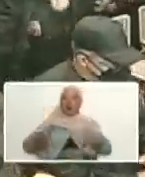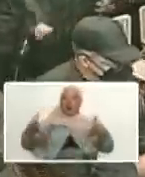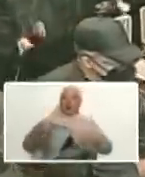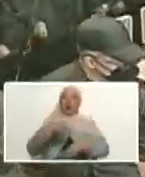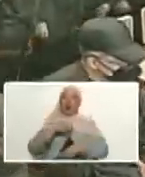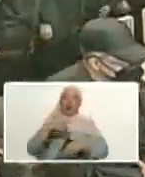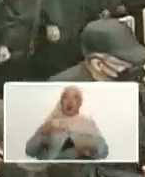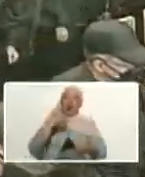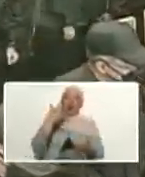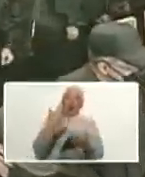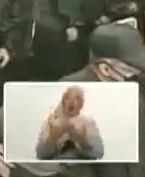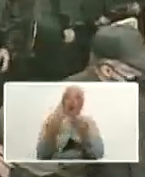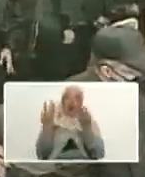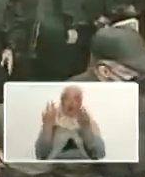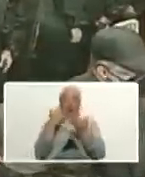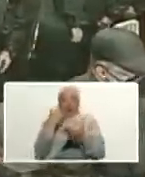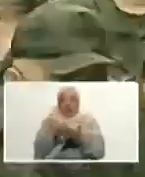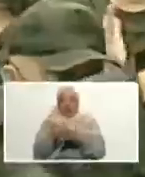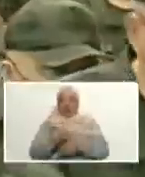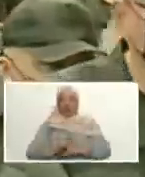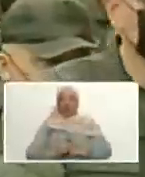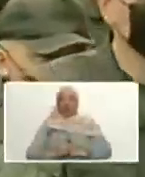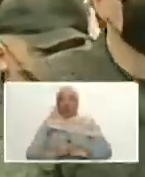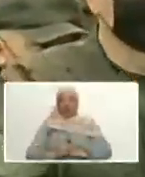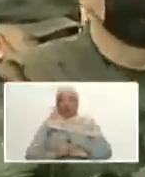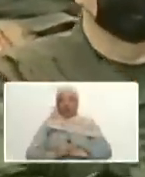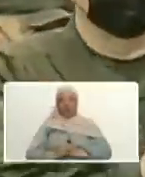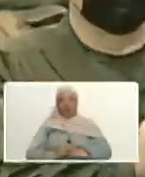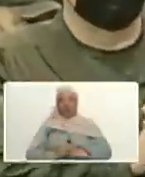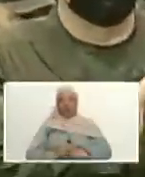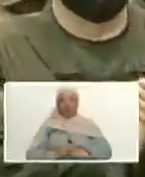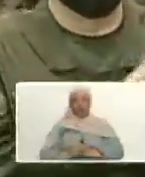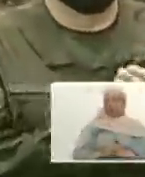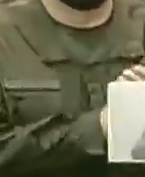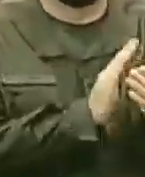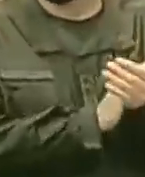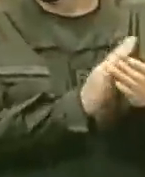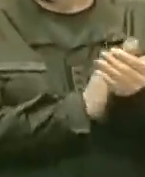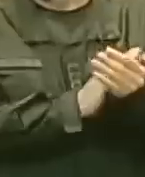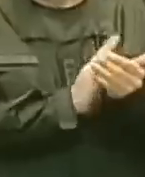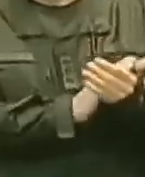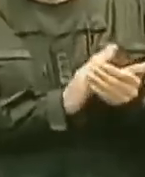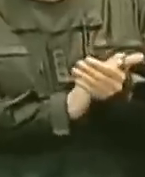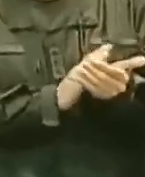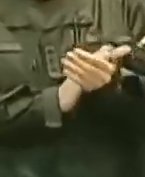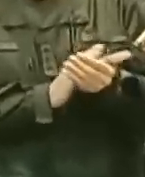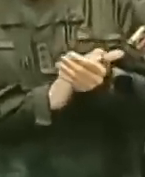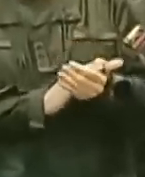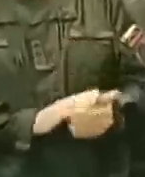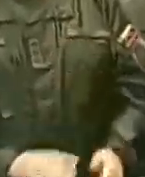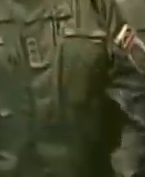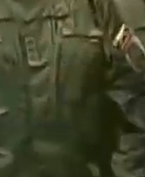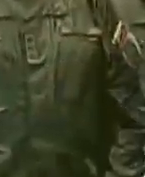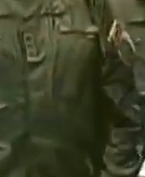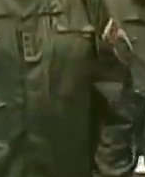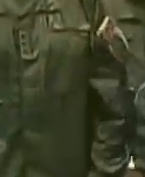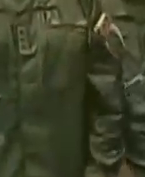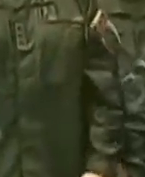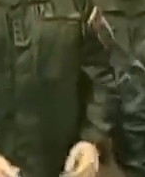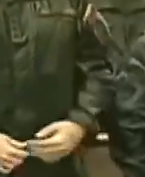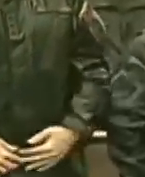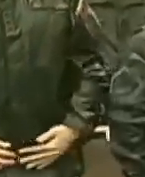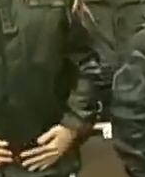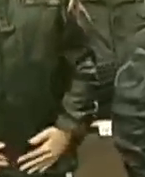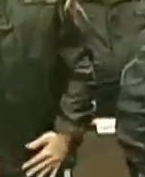¡Venceremos! Muchas gracias. Sí, tenían ustedes precisamente las palabras del presidente constitucional de la República Bolivariana